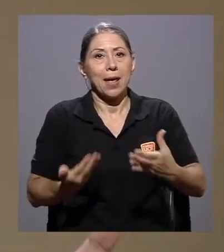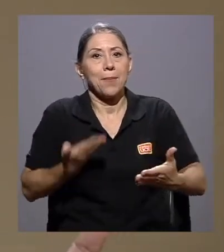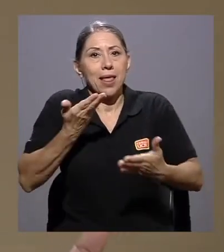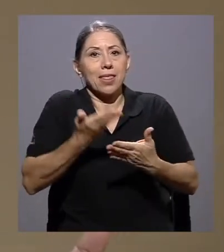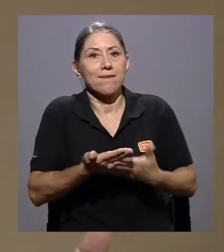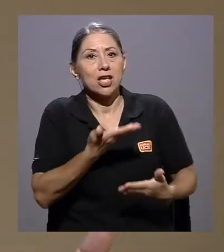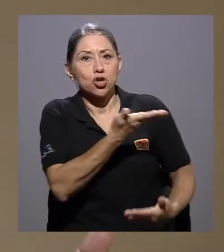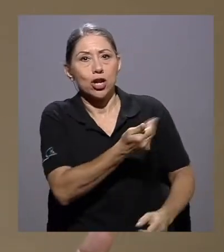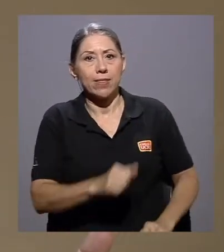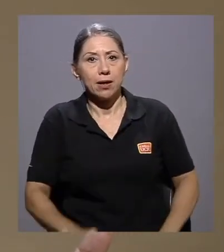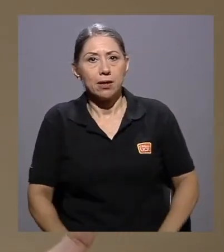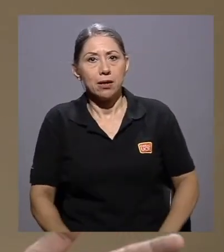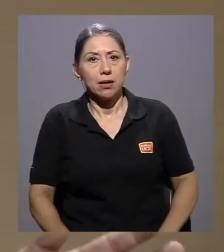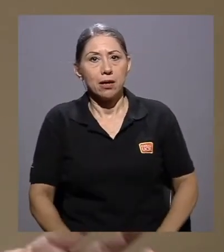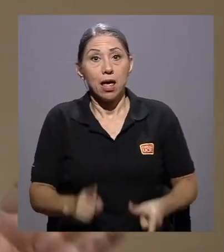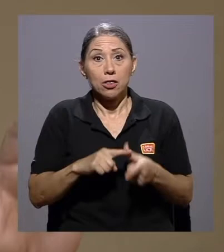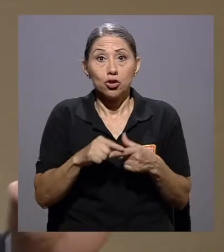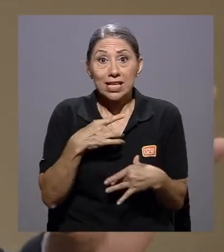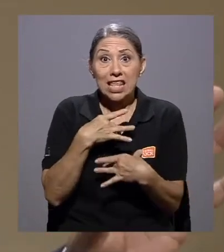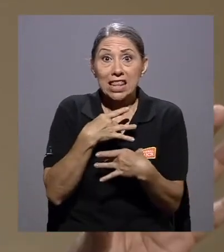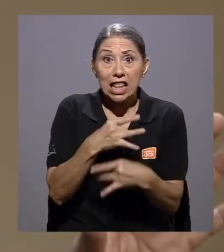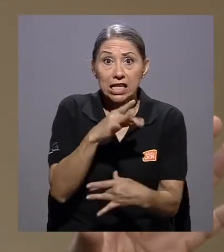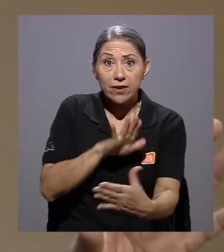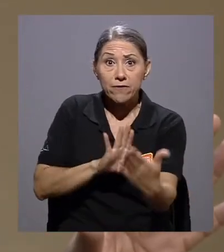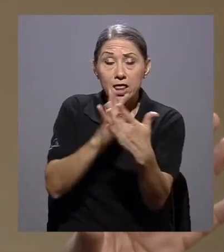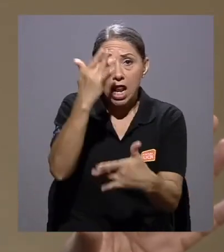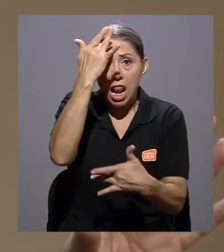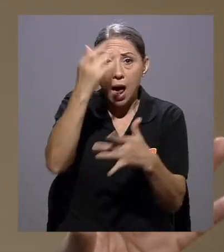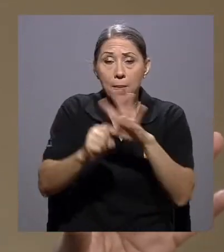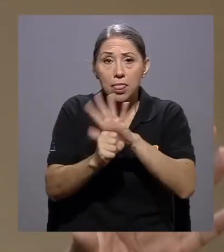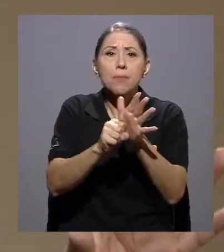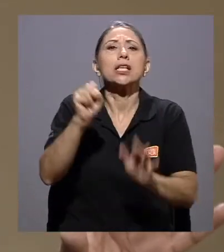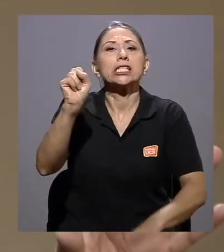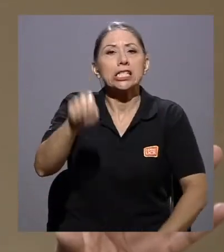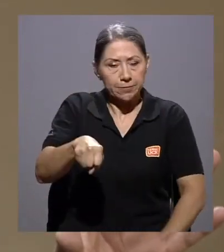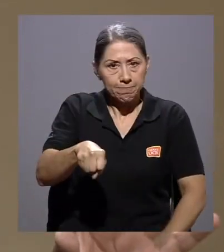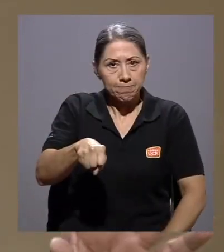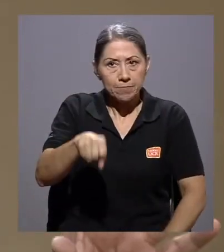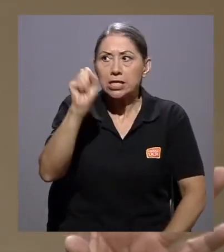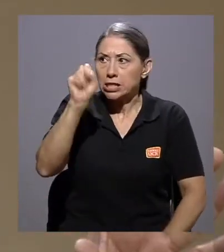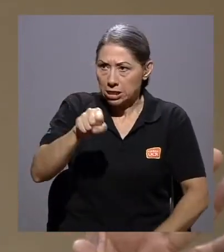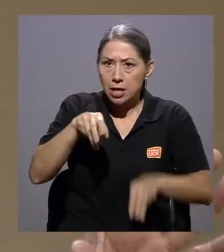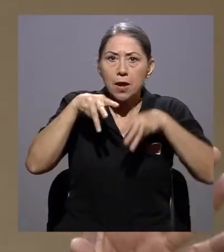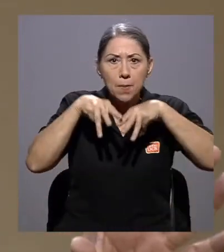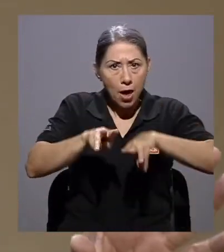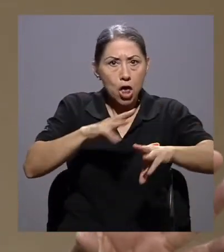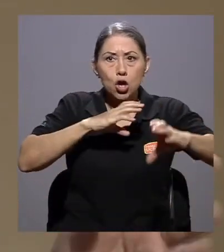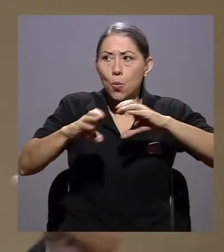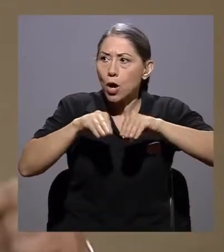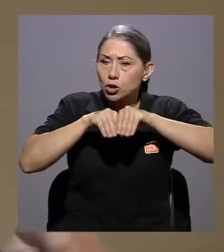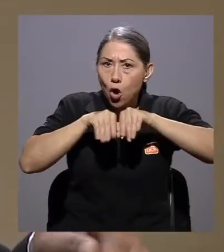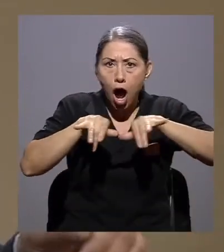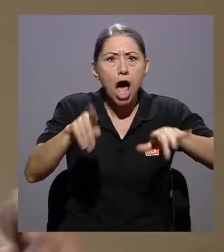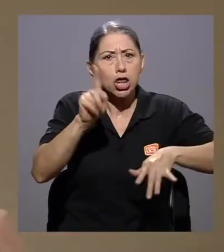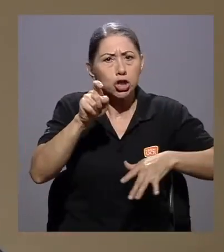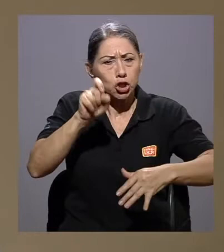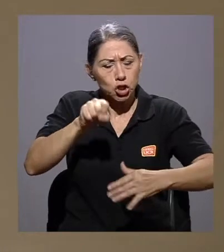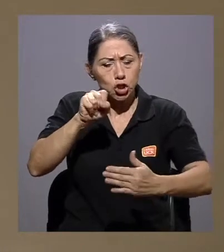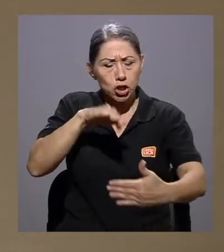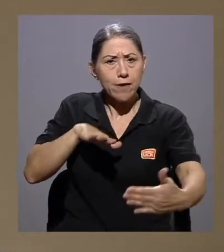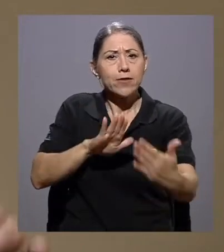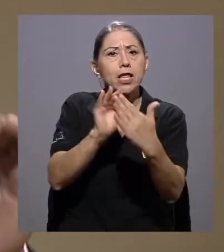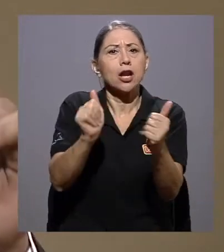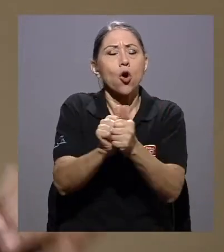interesa superar la pandemia? Sí, perfecto. En el discurso mediático, sí, desde el principio solidario. Pero